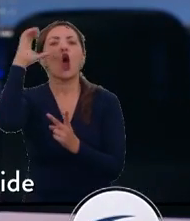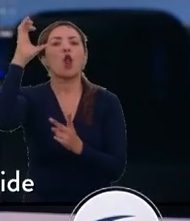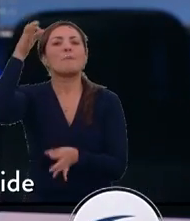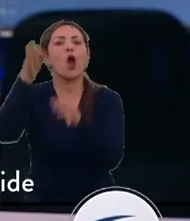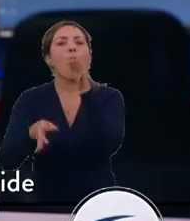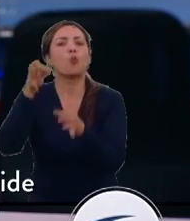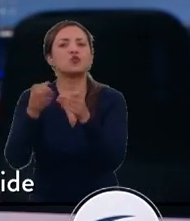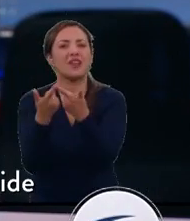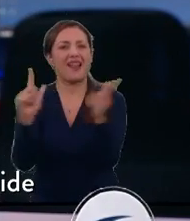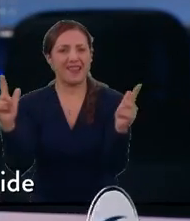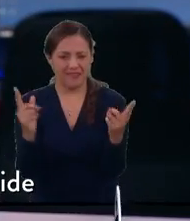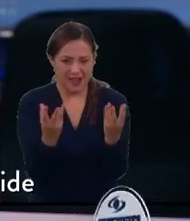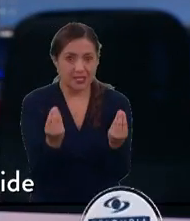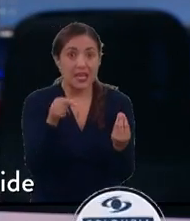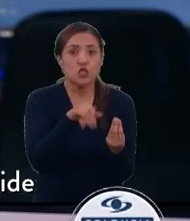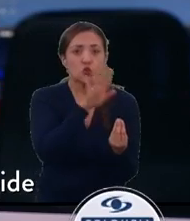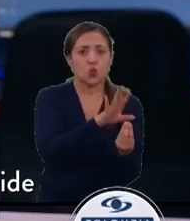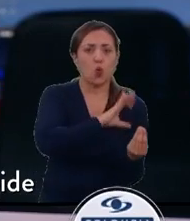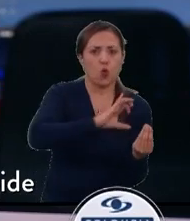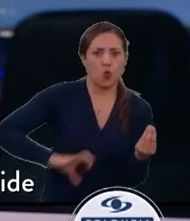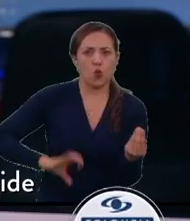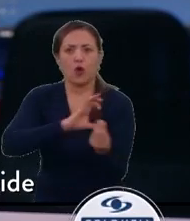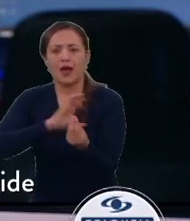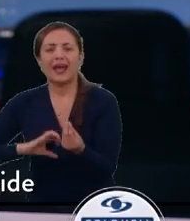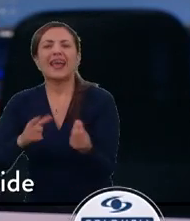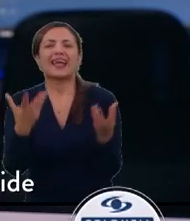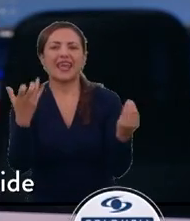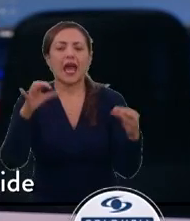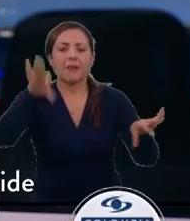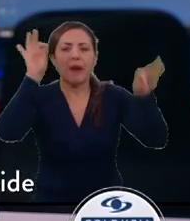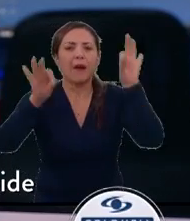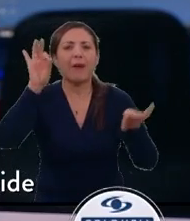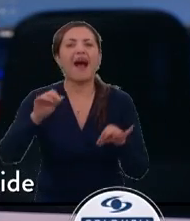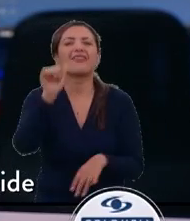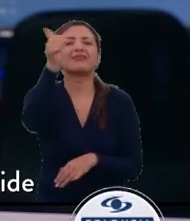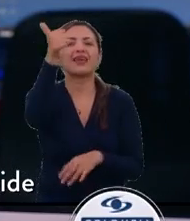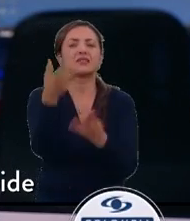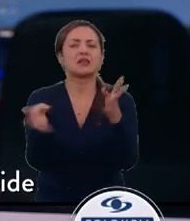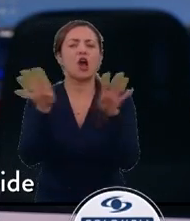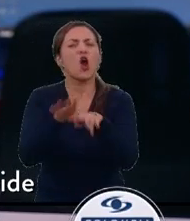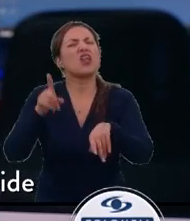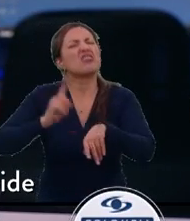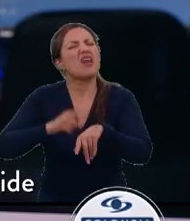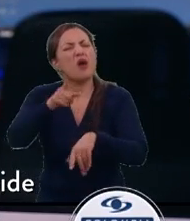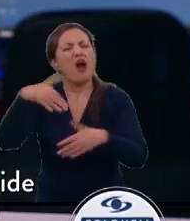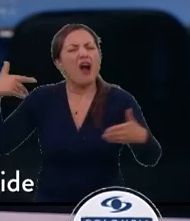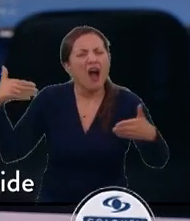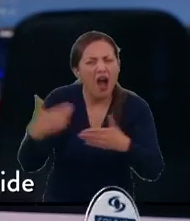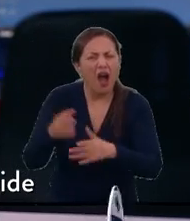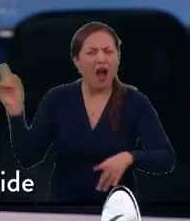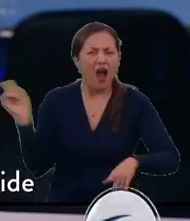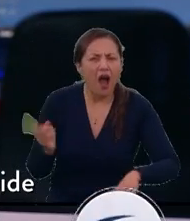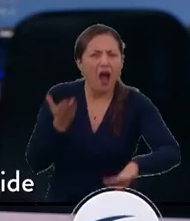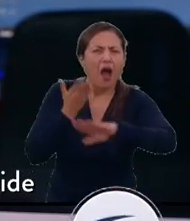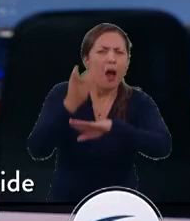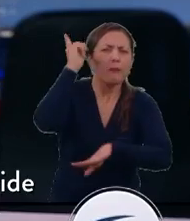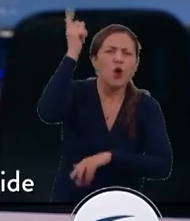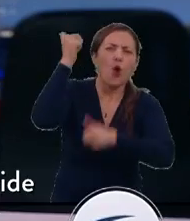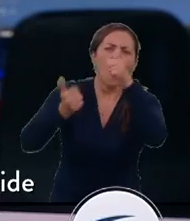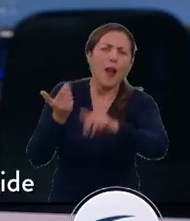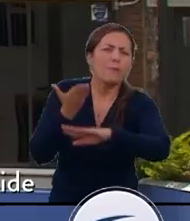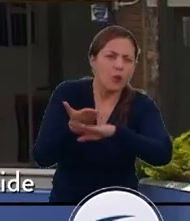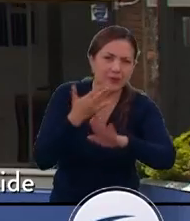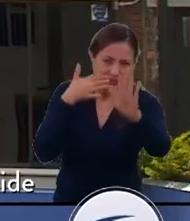cristianos que se unen para intentar sacar al menos 10 senadores. ¿Cuál ha sido su trayectoria política? ¿Cuáles son sus propuestas? Aquí les contamos.